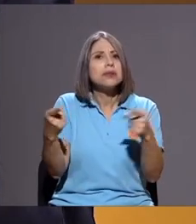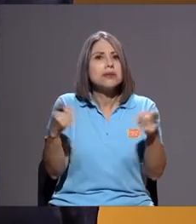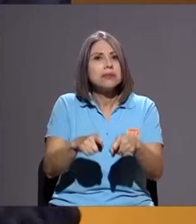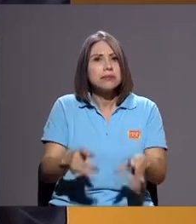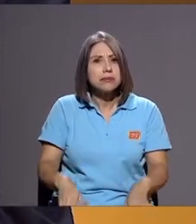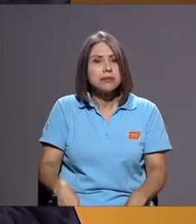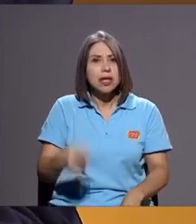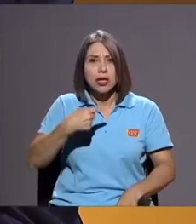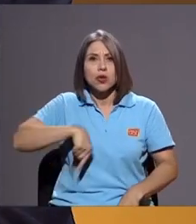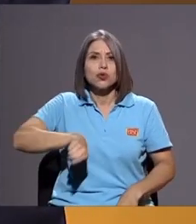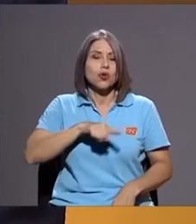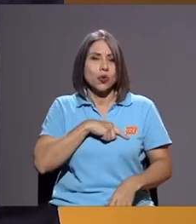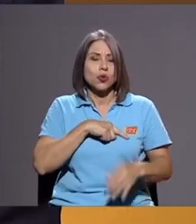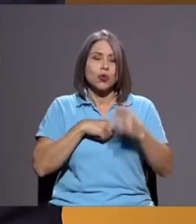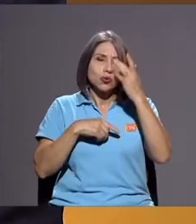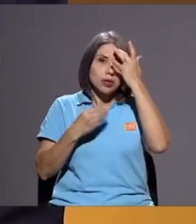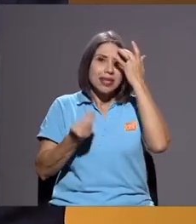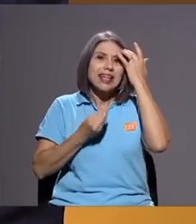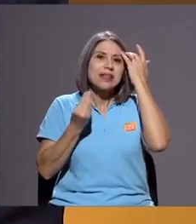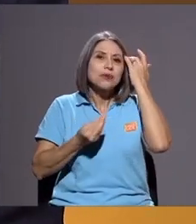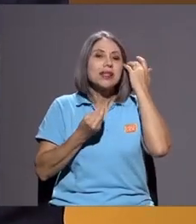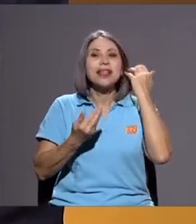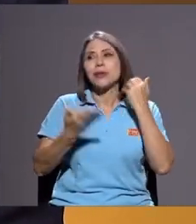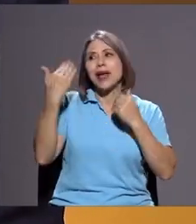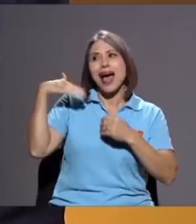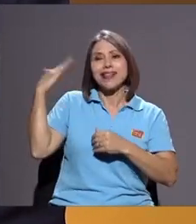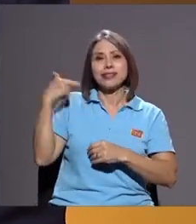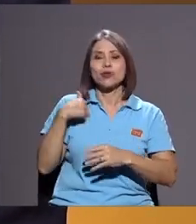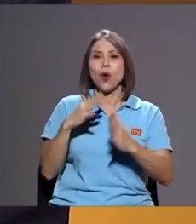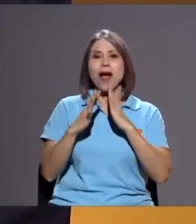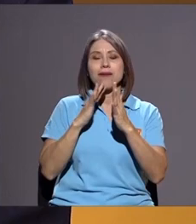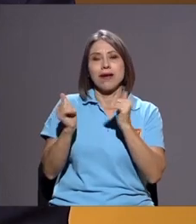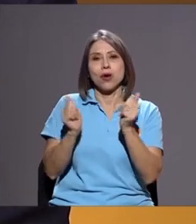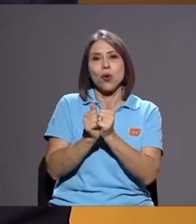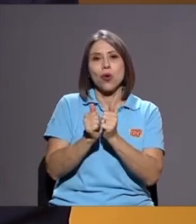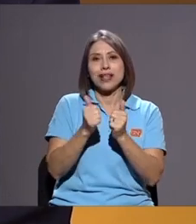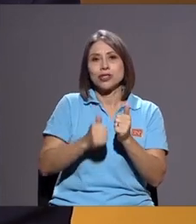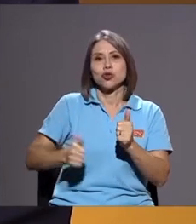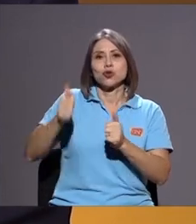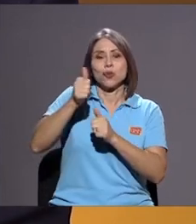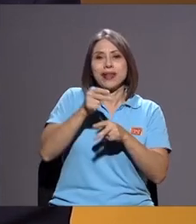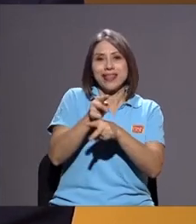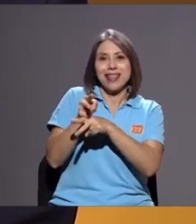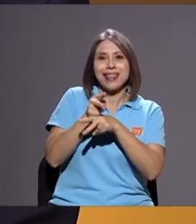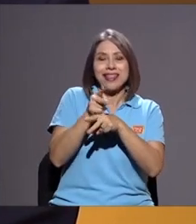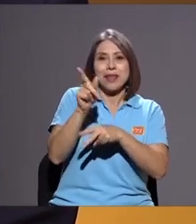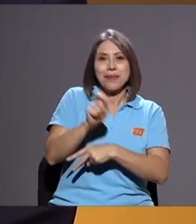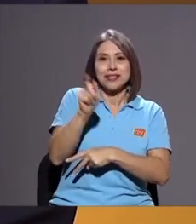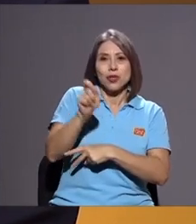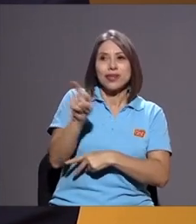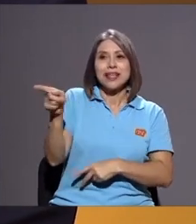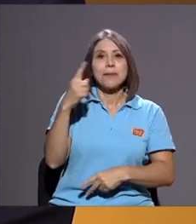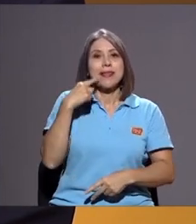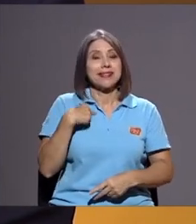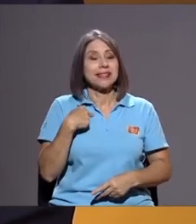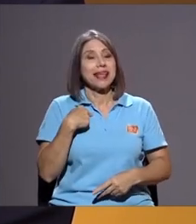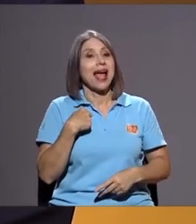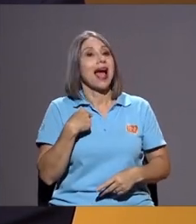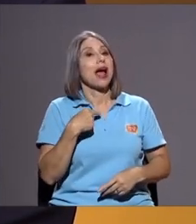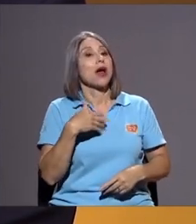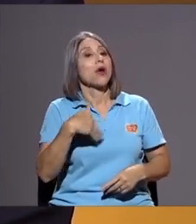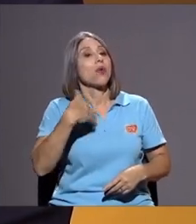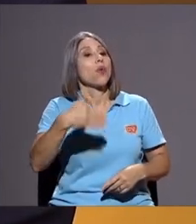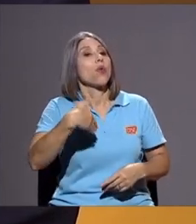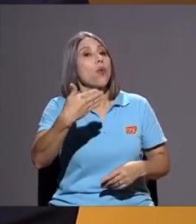otro día conversaba con él con superintendente de pensiones le decía bueno para estar año vamos a tener problemas ya en el día de mes y